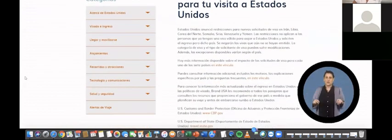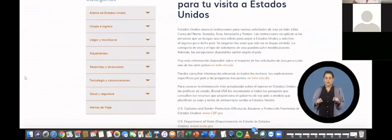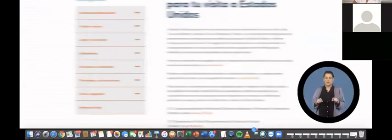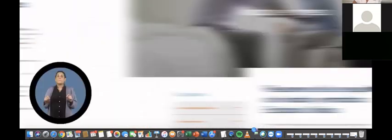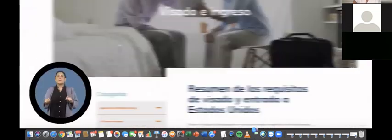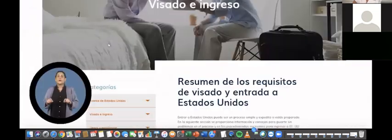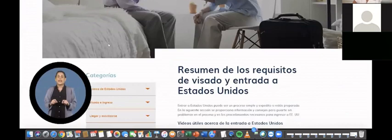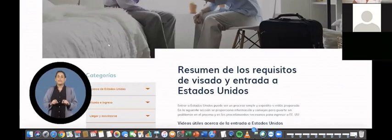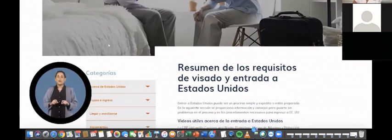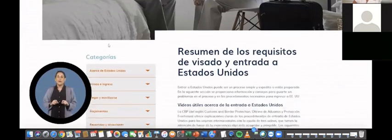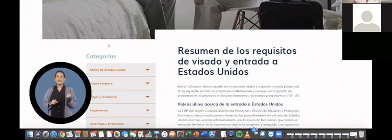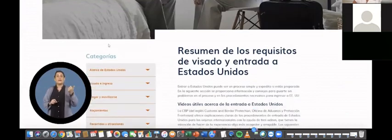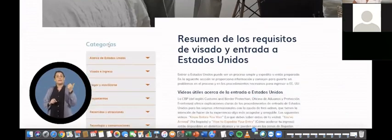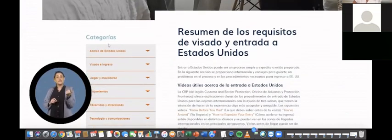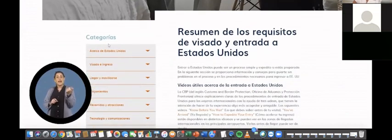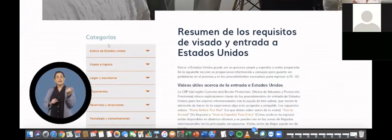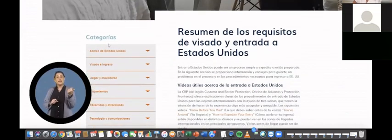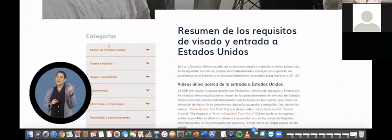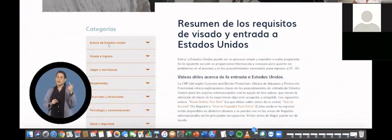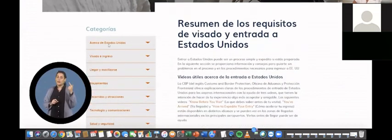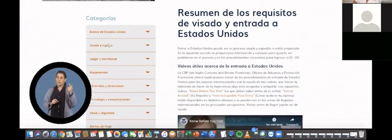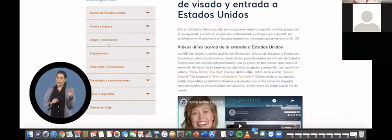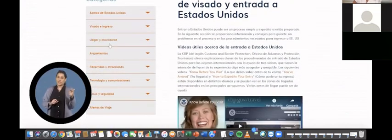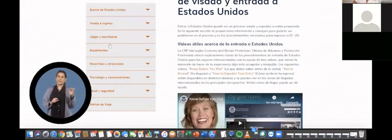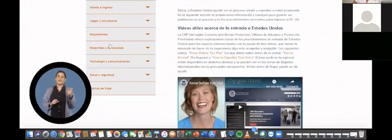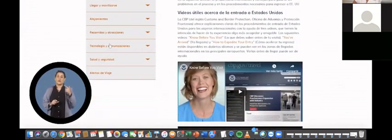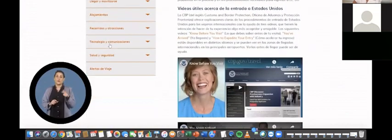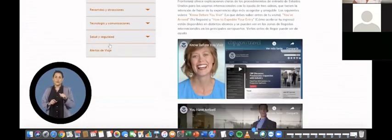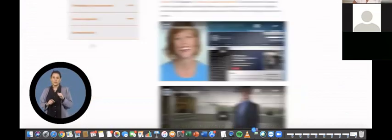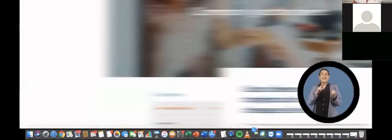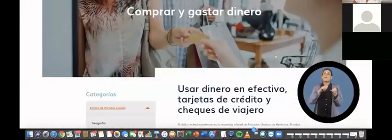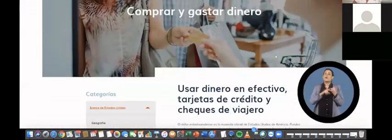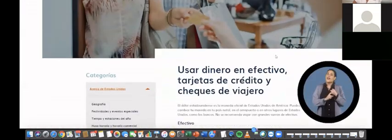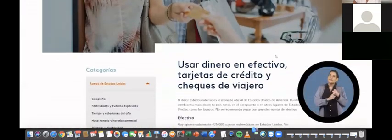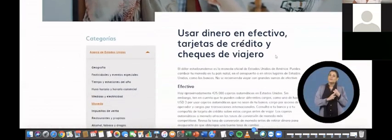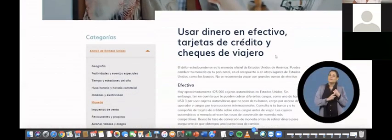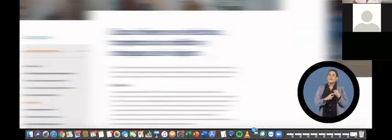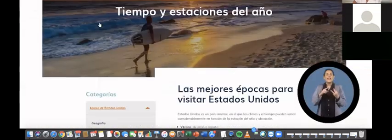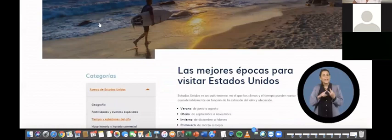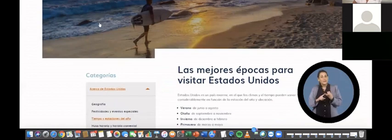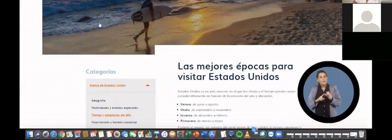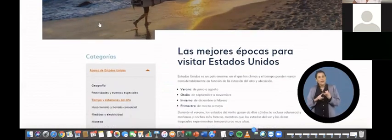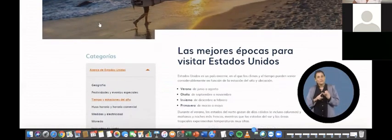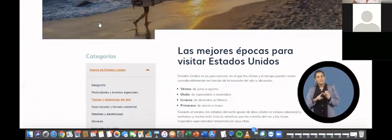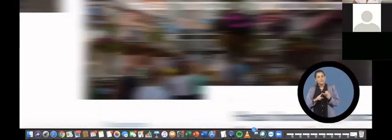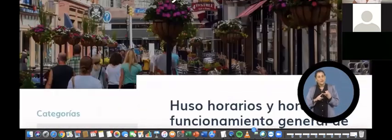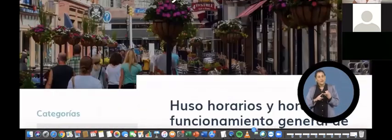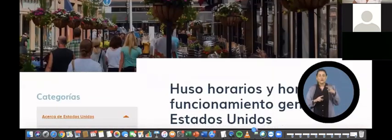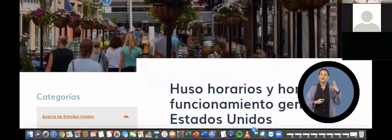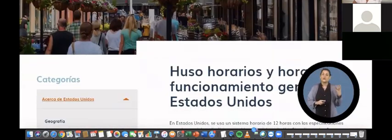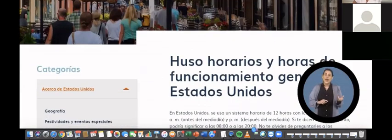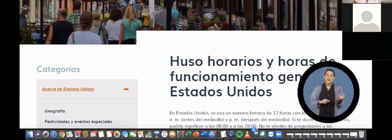ejemplo, el tema de la visa y políticas de entrada a Estados Unidos, la moneda, el clima, los usos horarios,